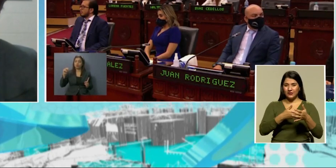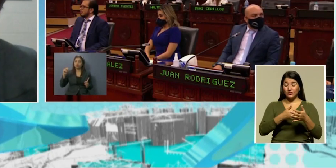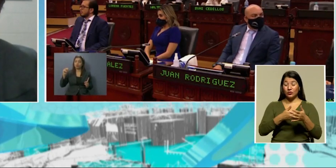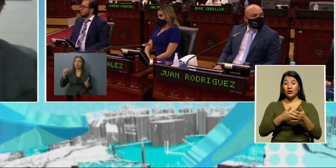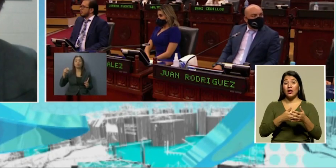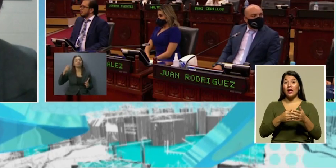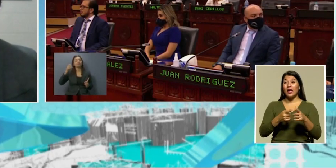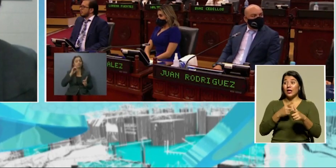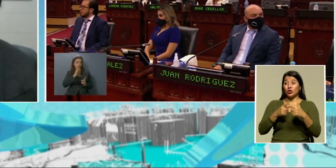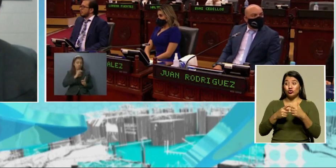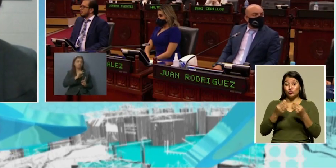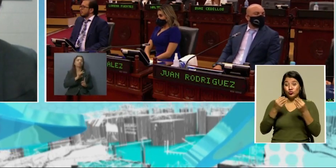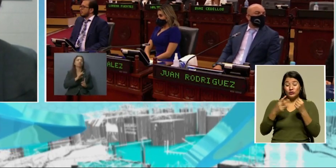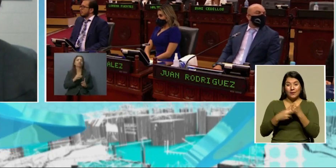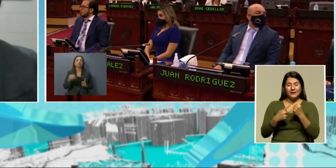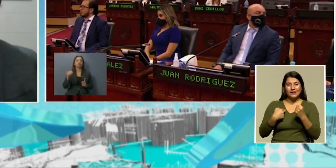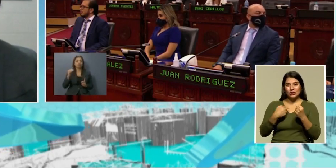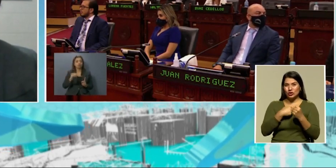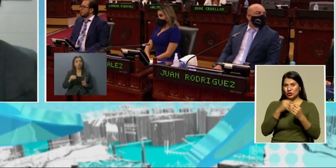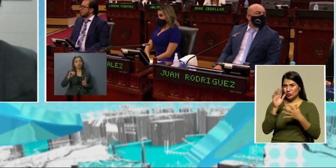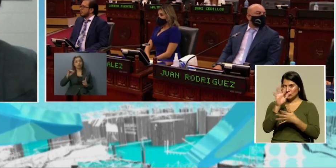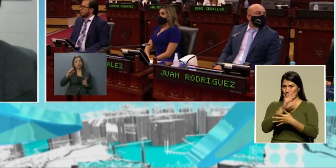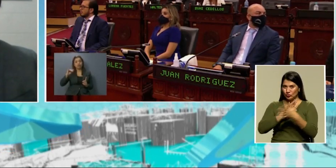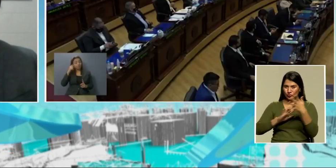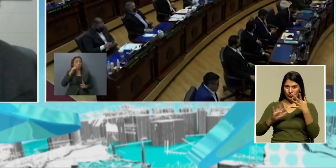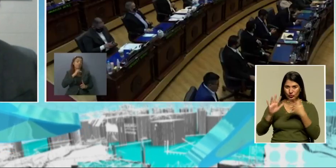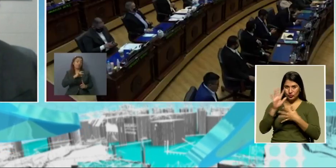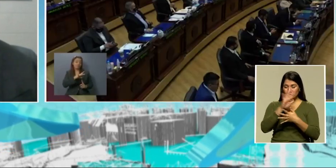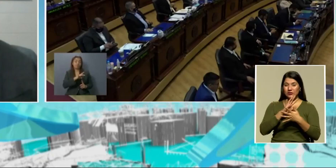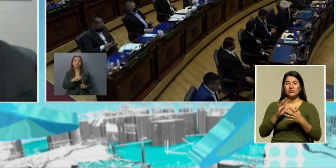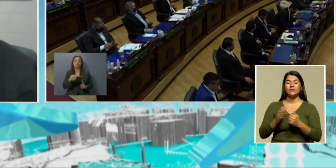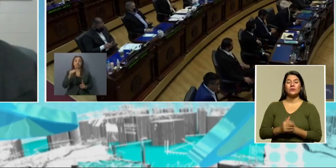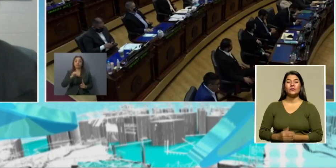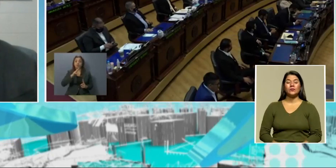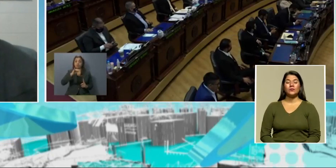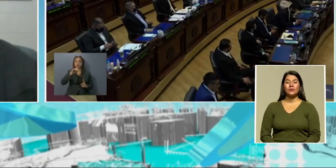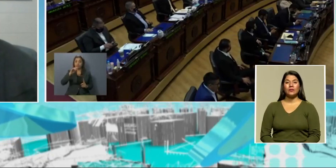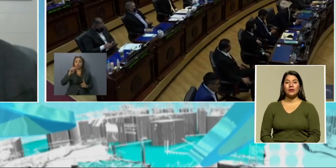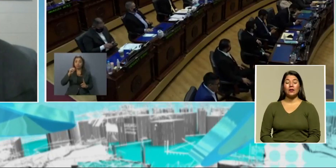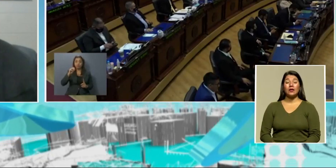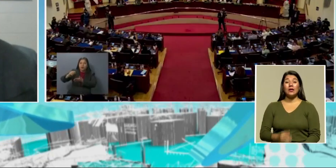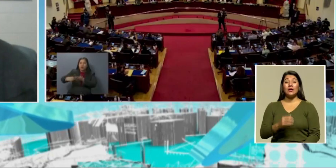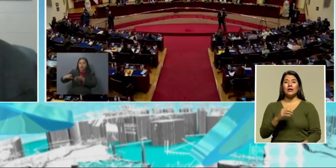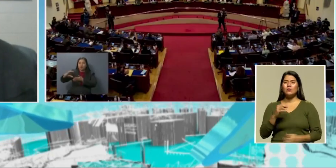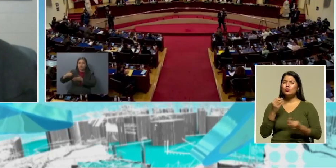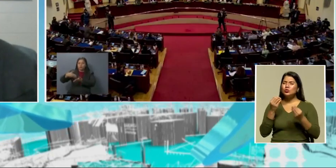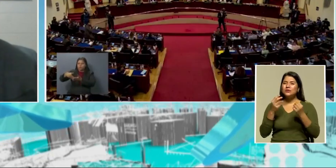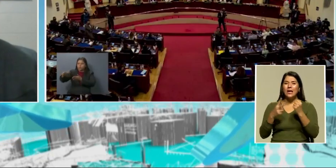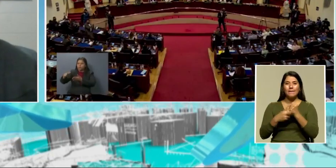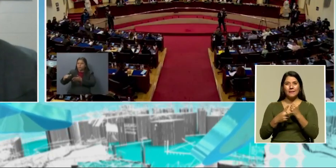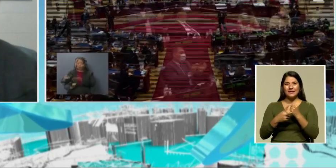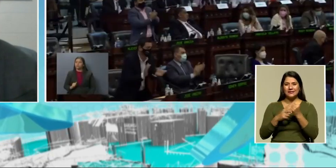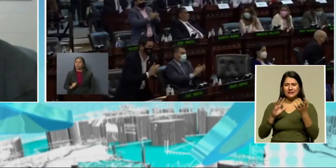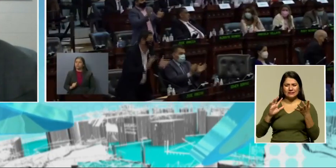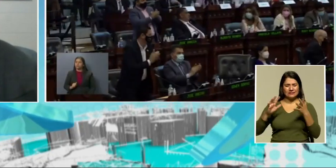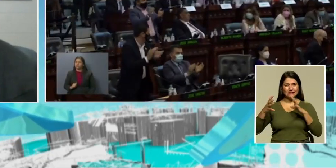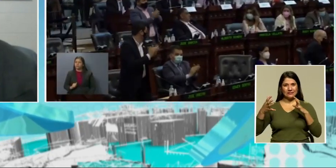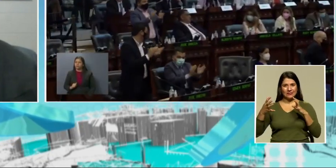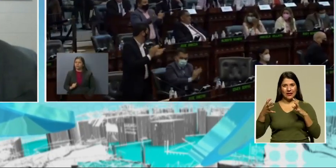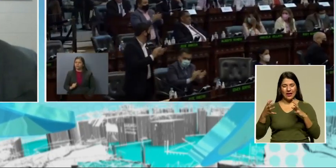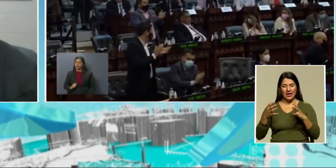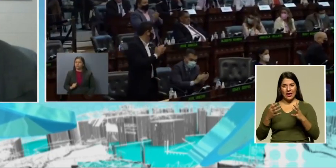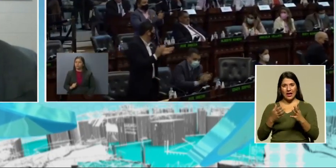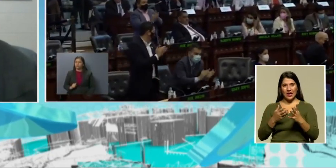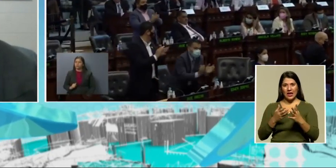y eso es algo deliberado que hace la presidencia de la República con la oposición política. Se tergiversa mucho el rol del medio de comunicación, del